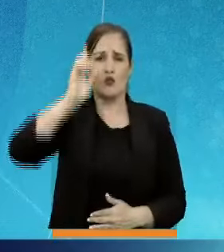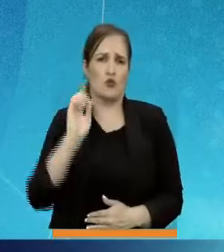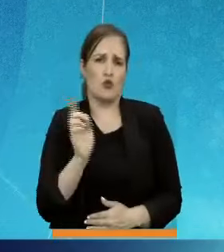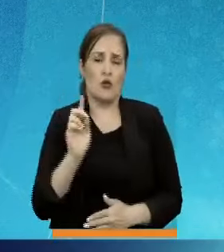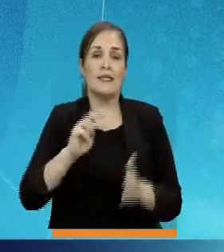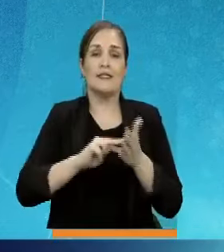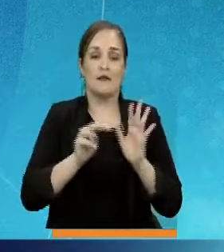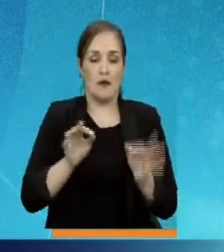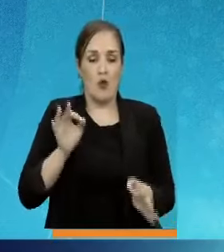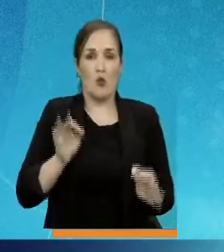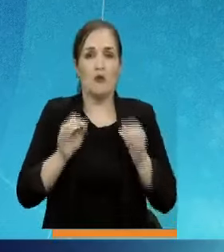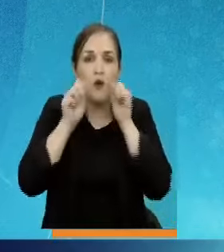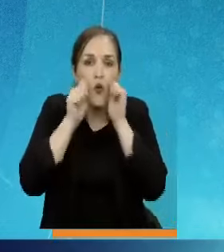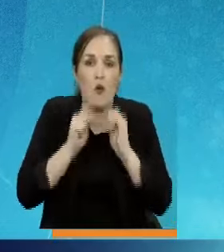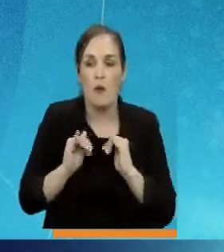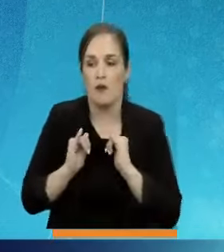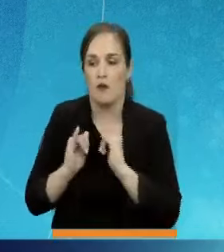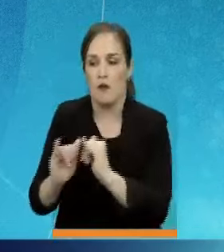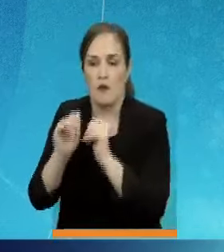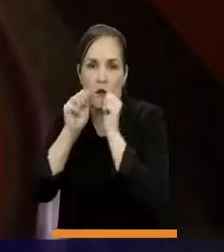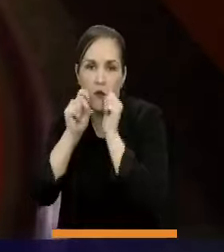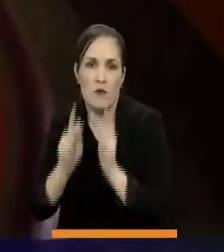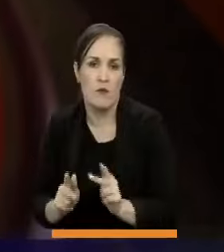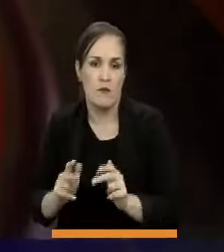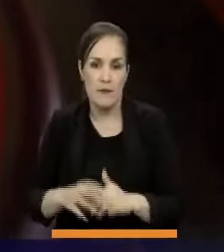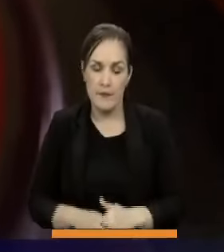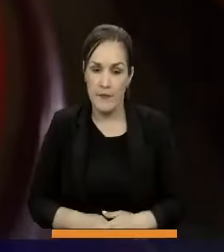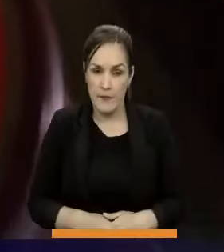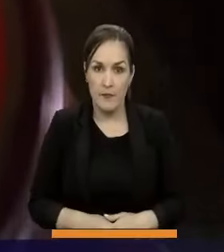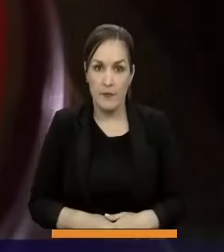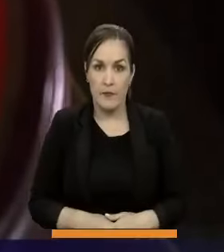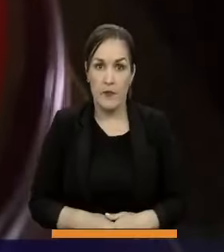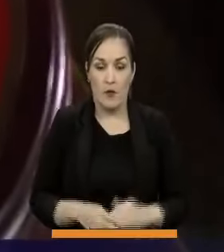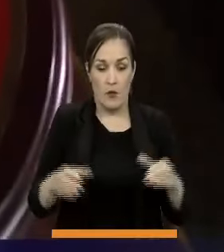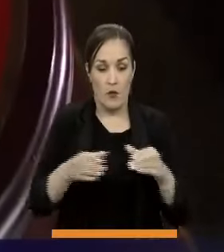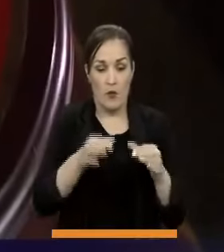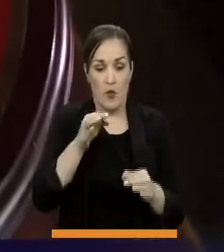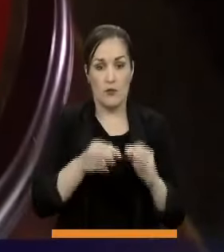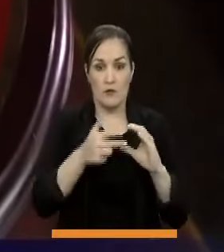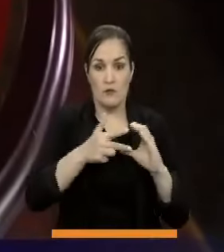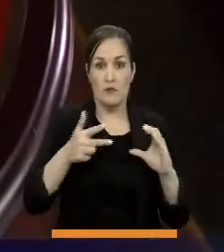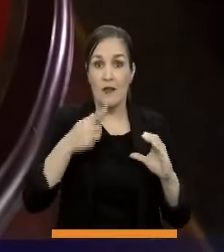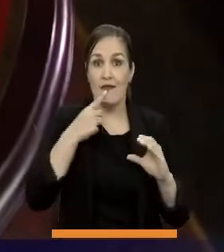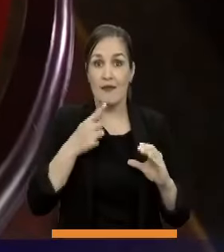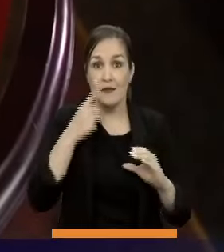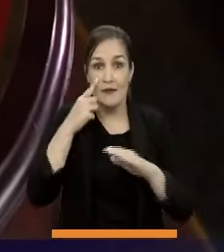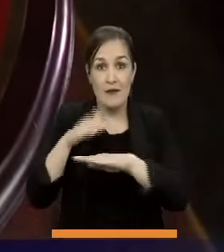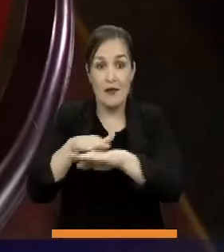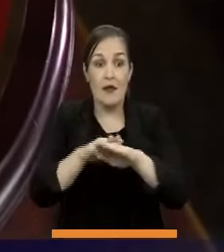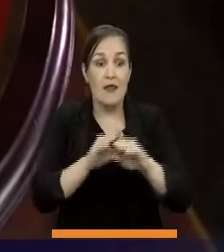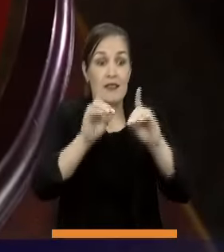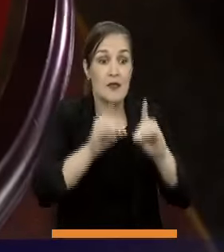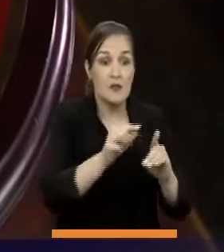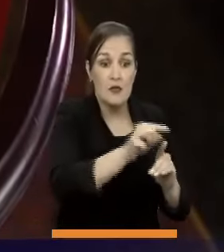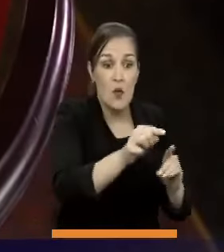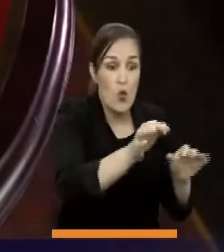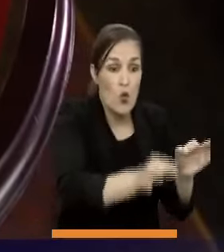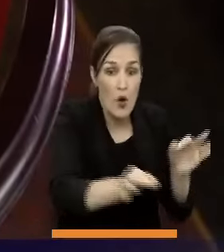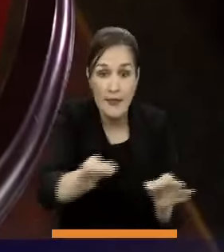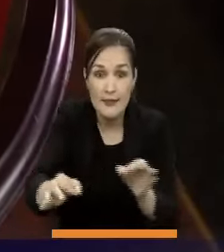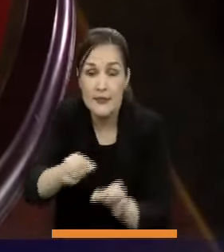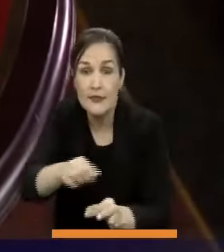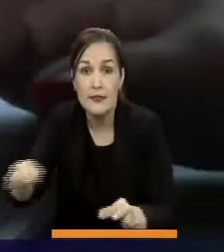de la justicia humana para los humanos. La Corte advirtió también que las decisiones de los jueces tampoco pueden